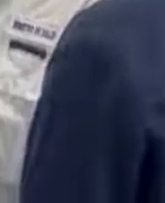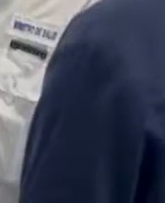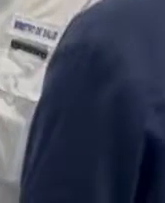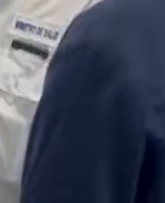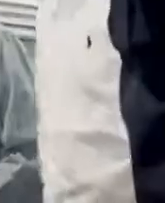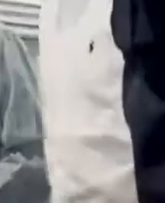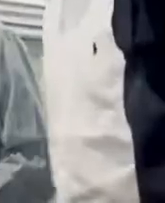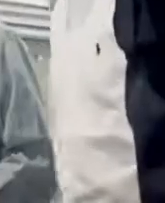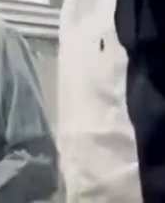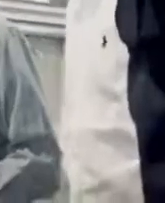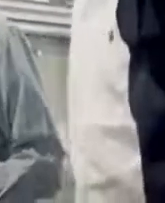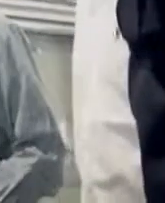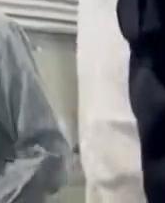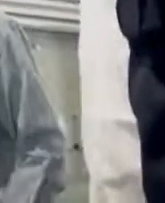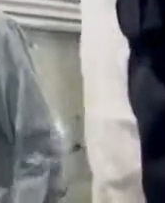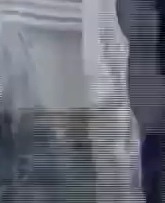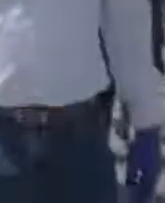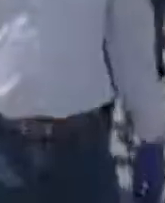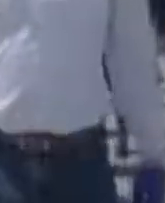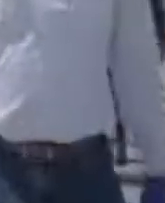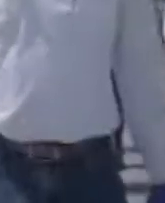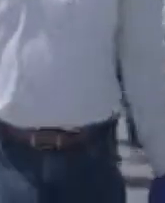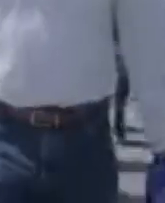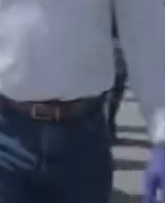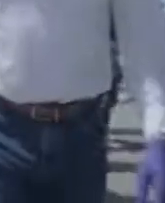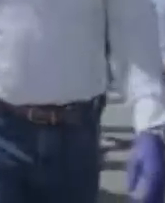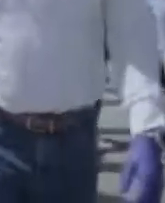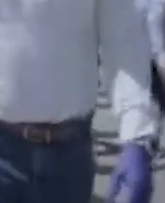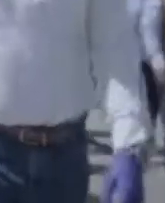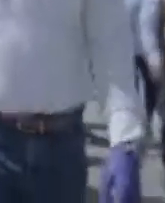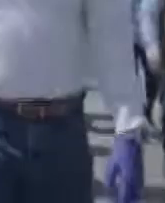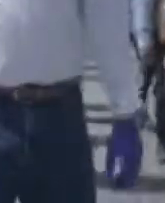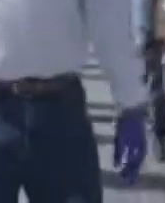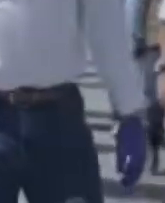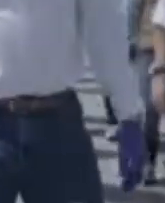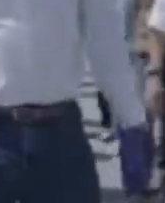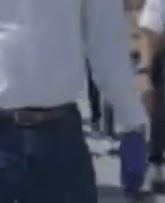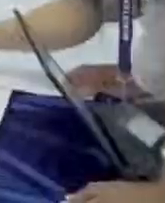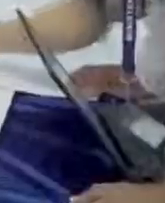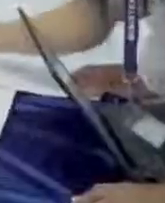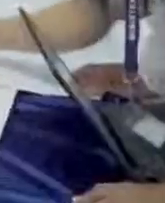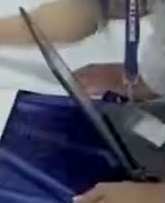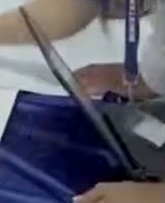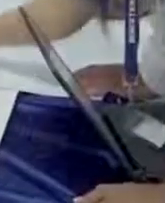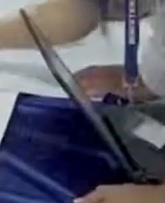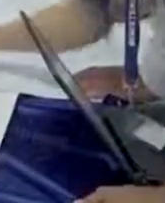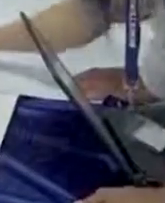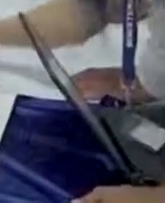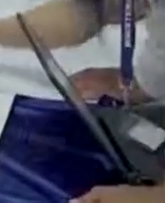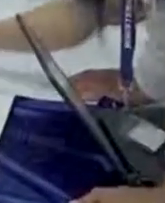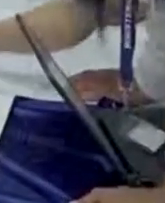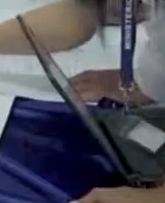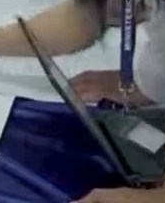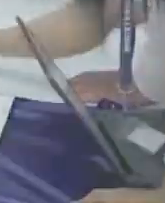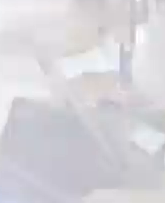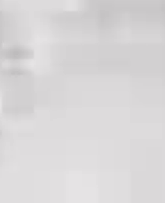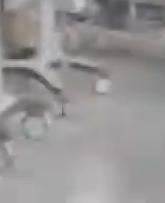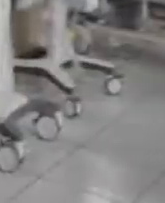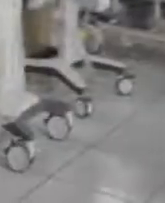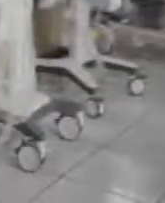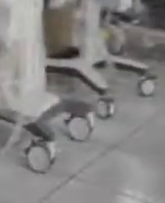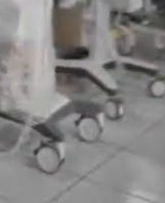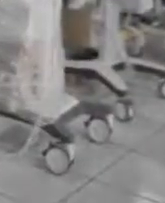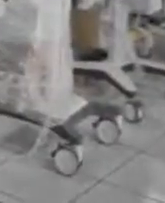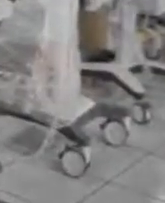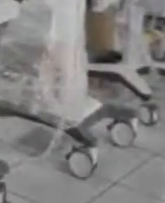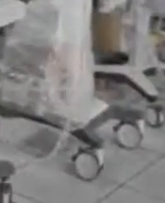de Gobierno para instalar un hospital que atienda a pacientes infectados por el COVID-19 en el Parque de la Industria ha